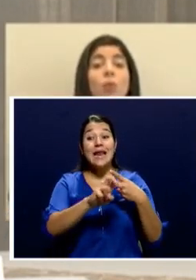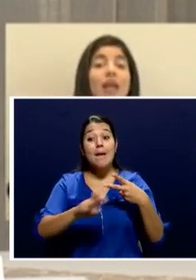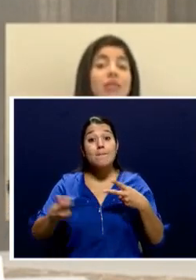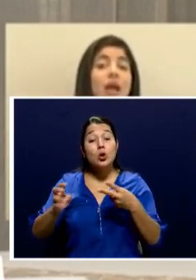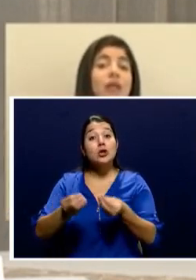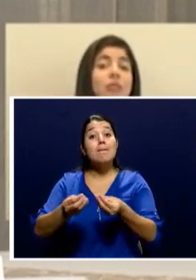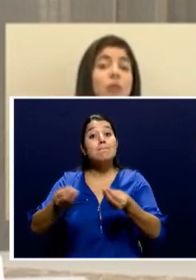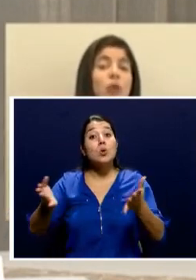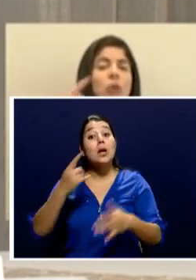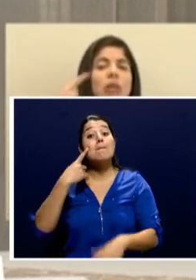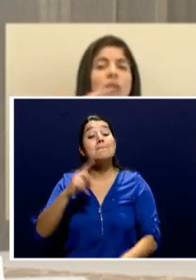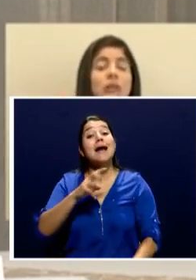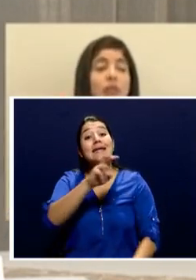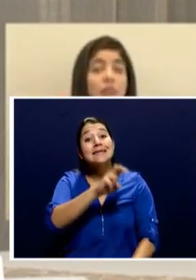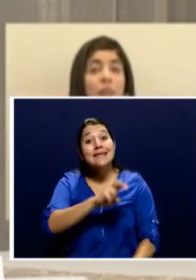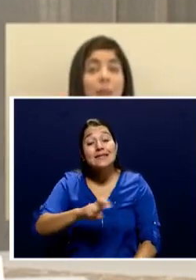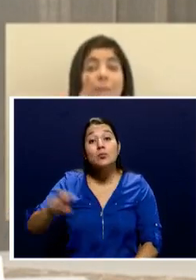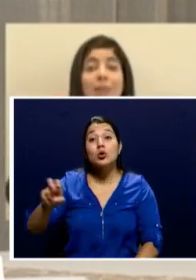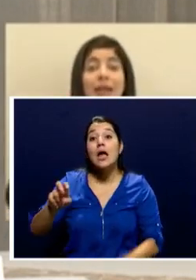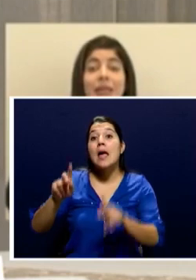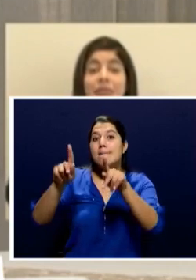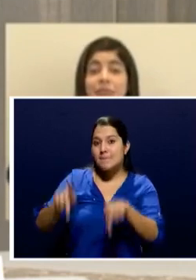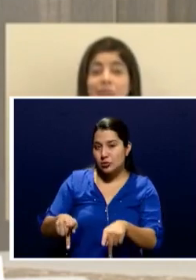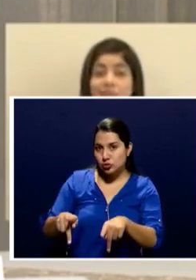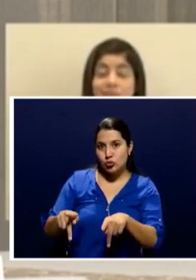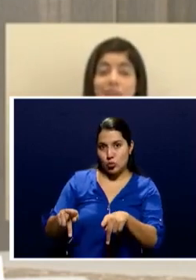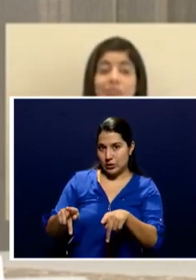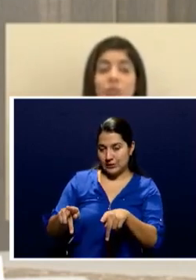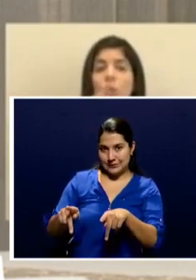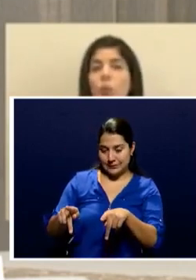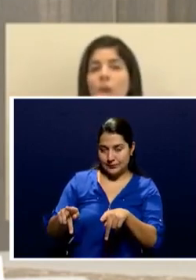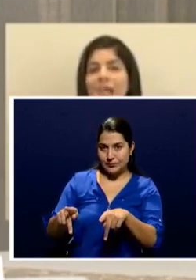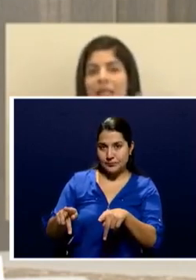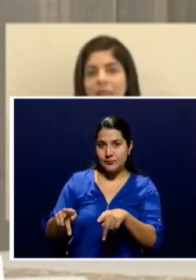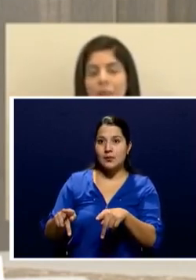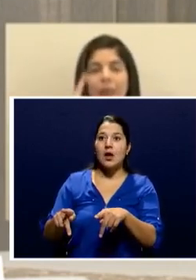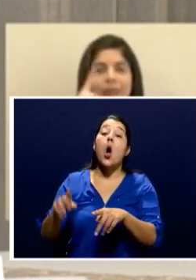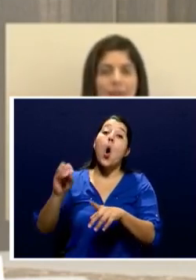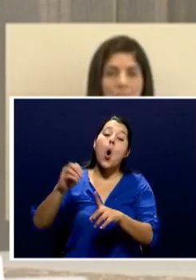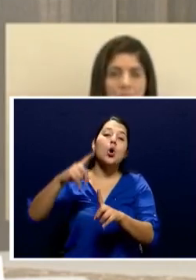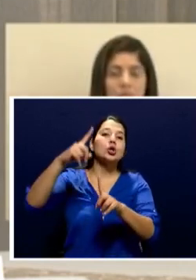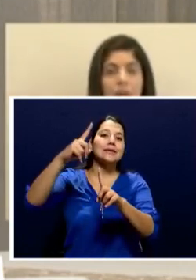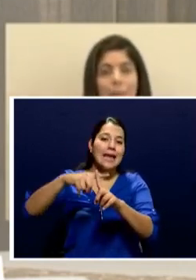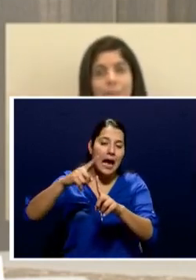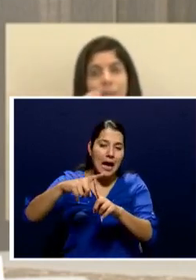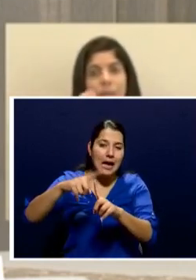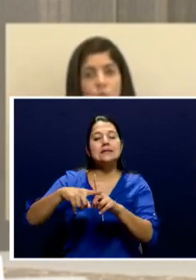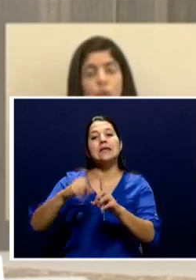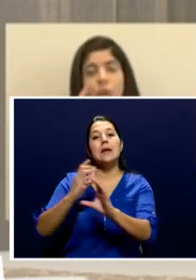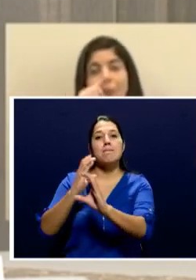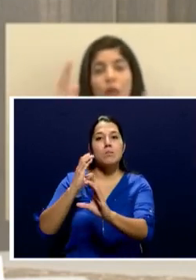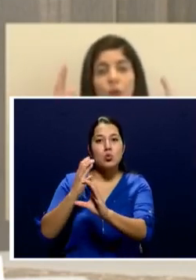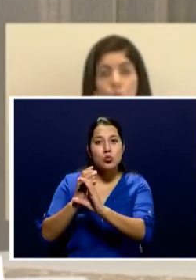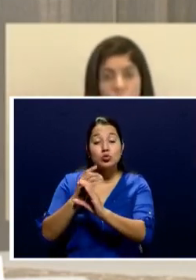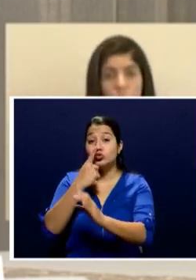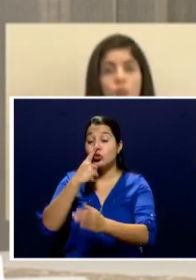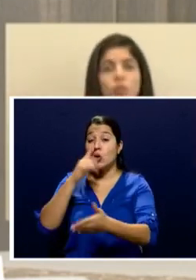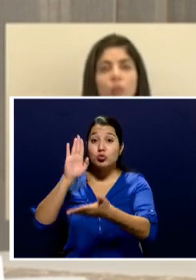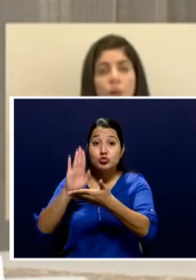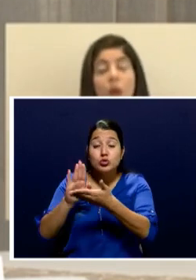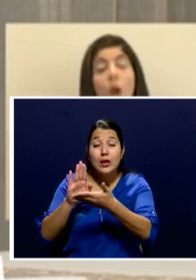al transporte remunerado de personas en cualquiera de sus modalidades, taxi, autobús, busetas, microbús